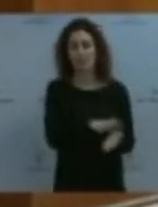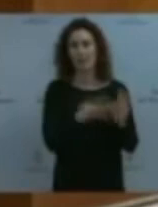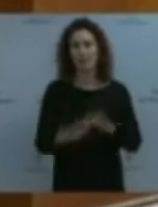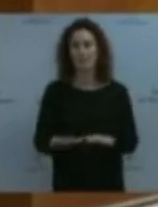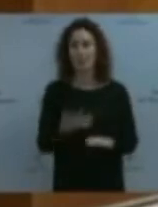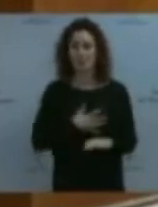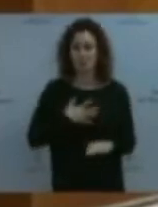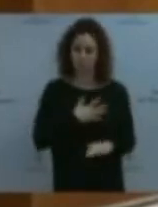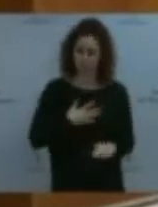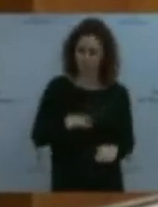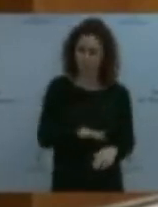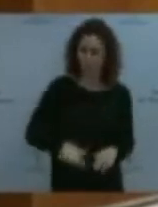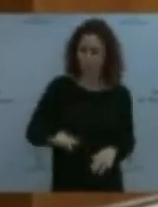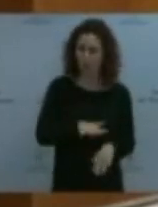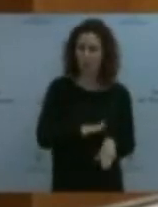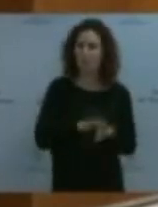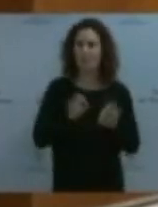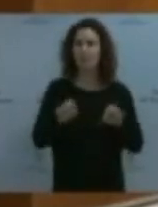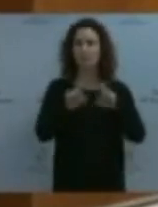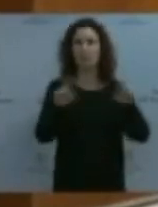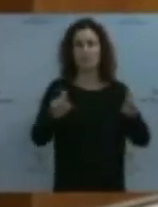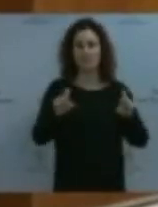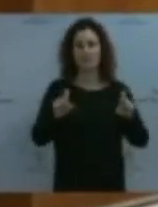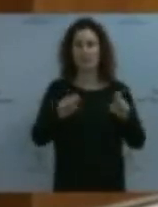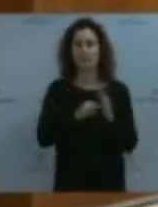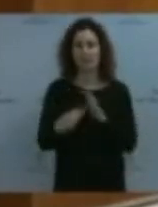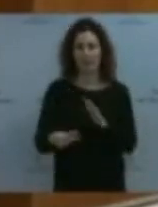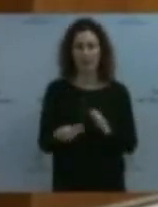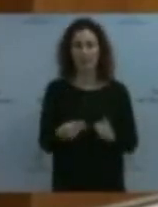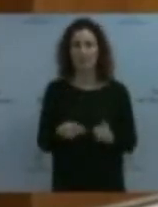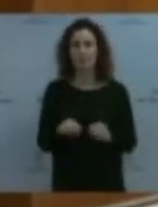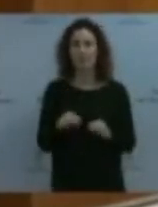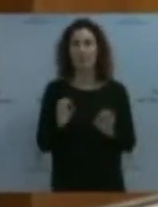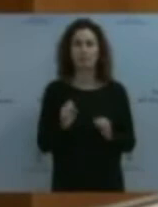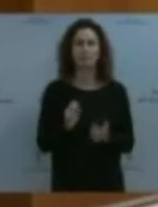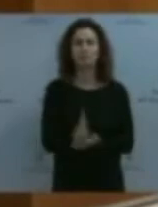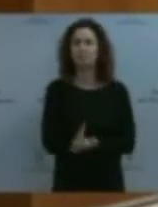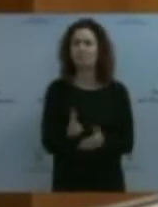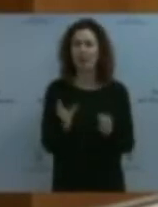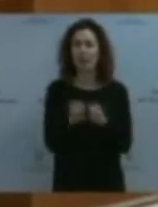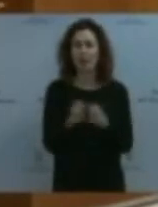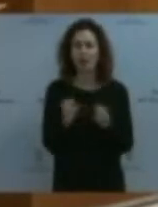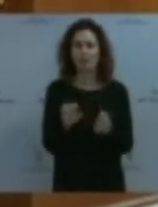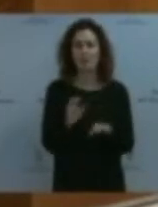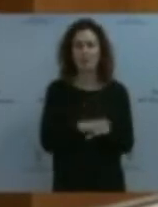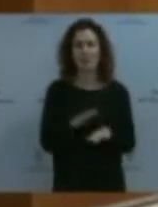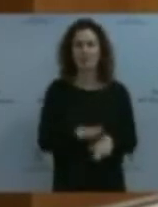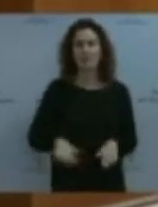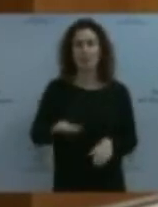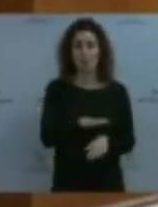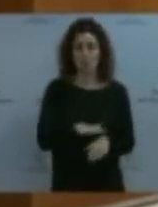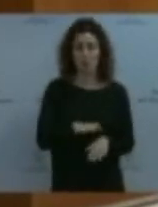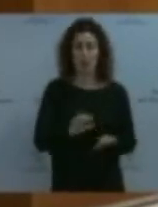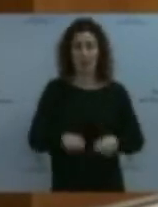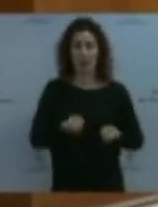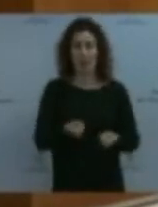base tecnológica. Iba a ser una apuesta clara y ambiciosa para convertir al Concello de Carreño en un polo de desarrollo económico